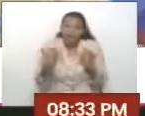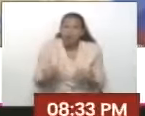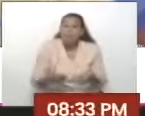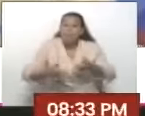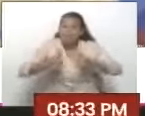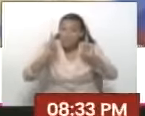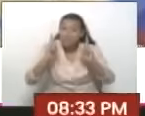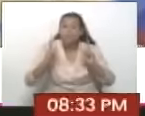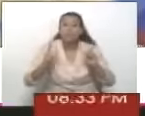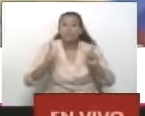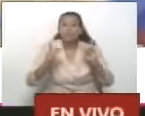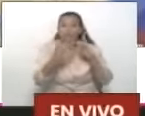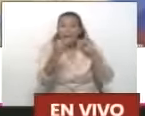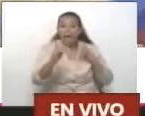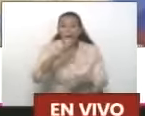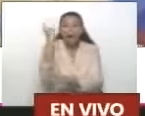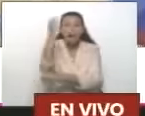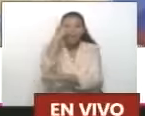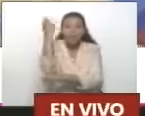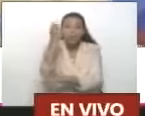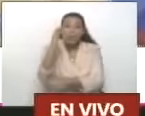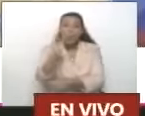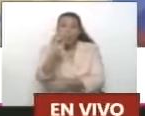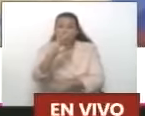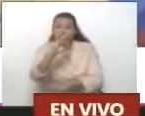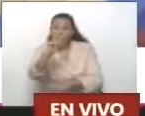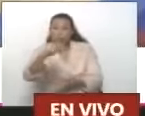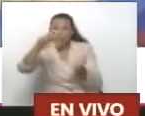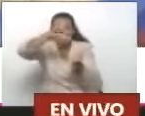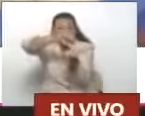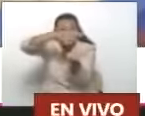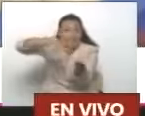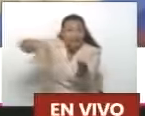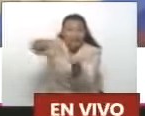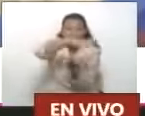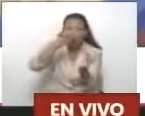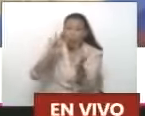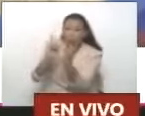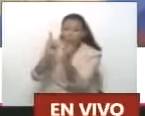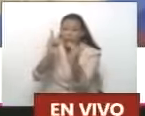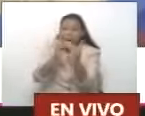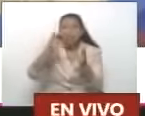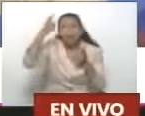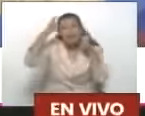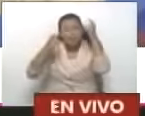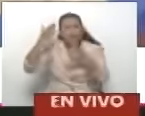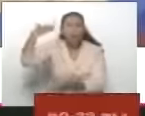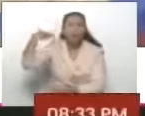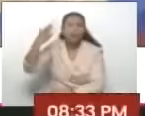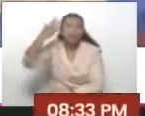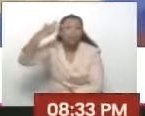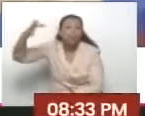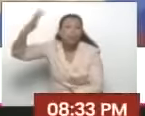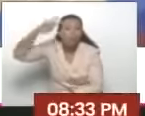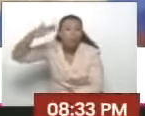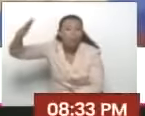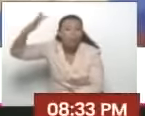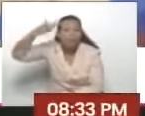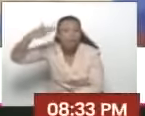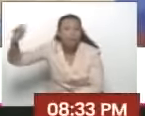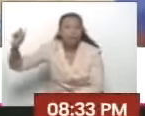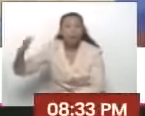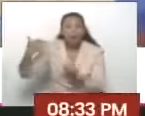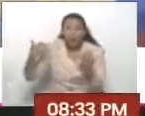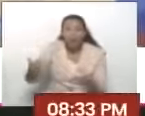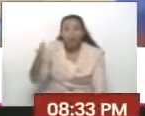eje Orinoco-Apure, que es el centro del país, tal como lo planteaba nuestro amado comandante Hugo Chávez, y que va